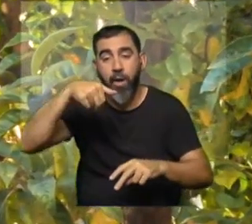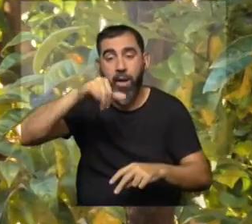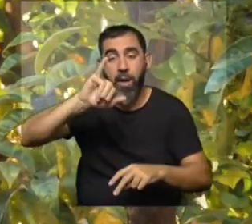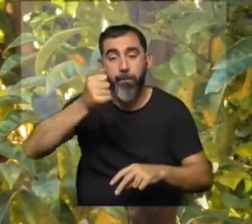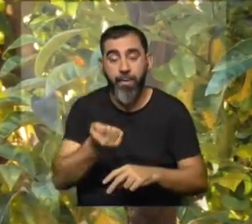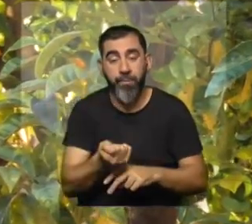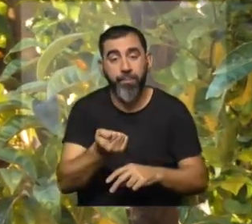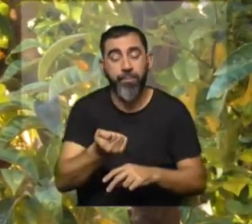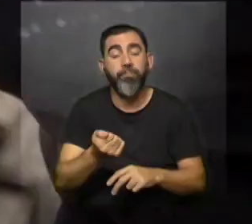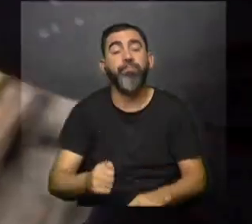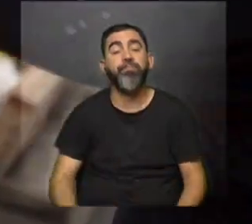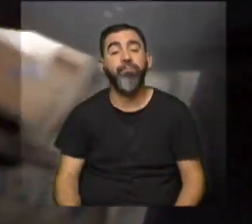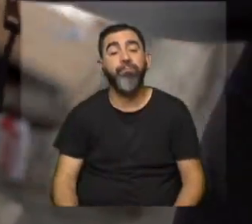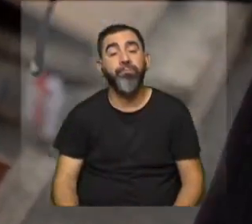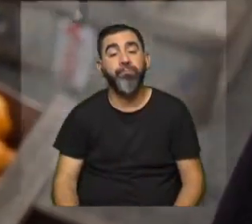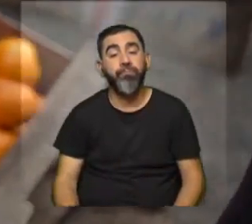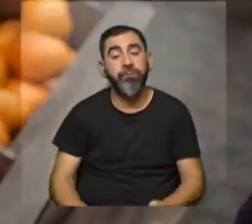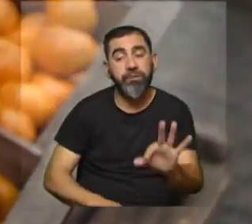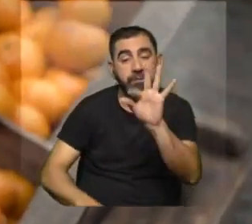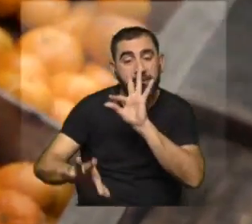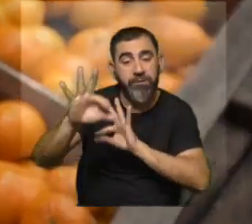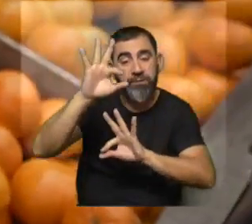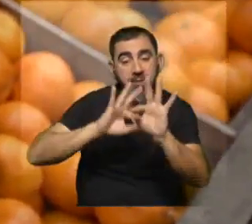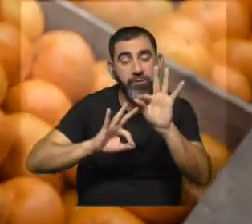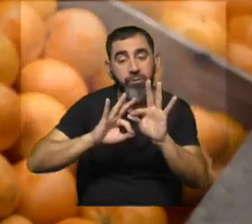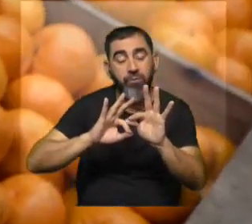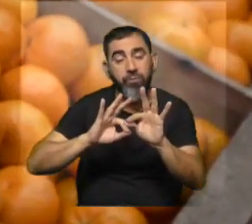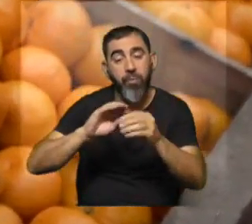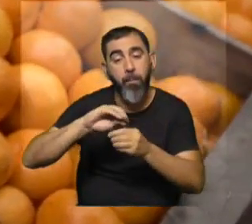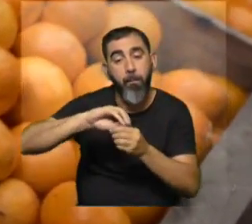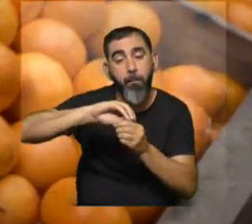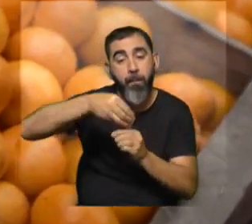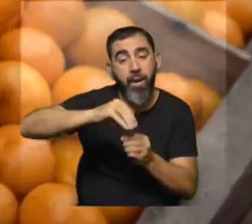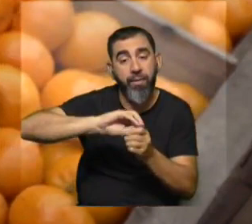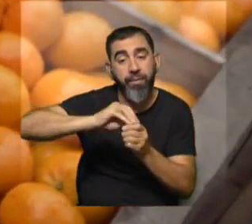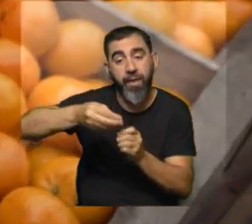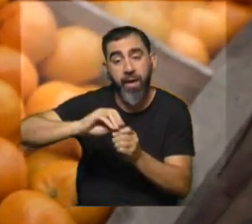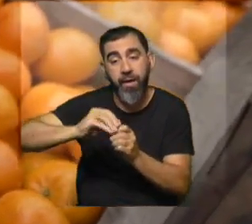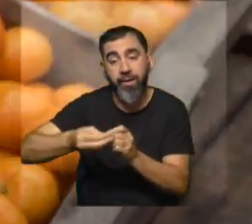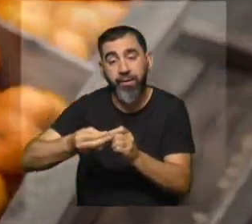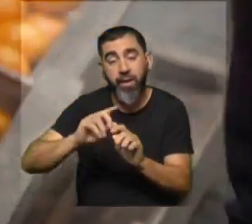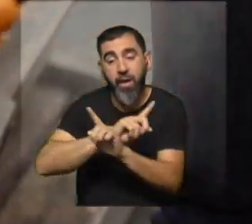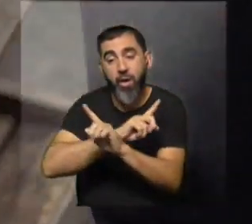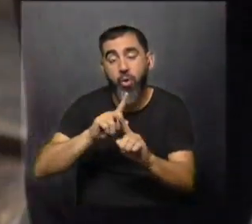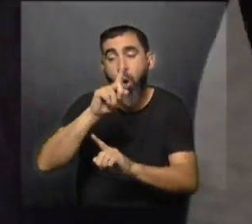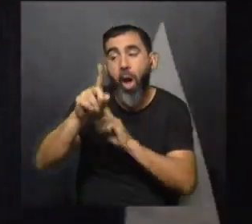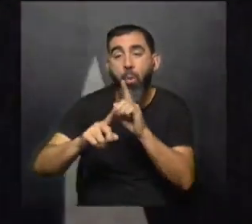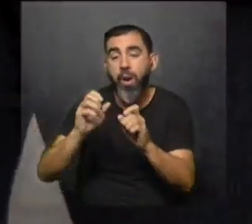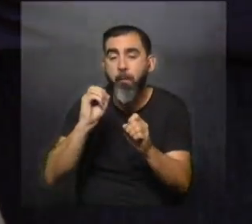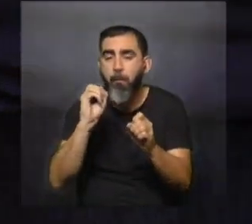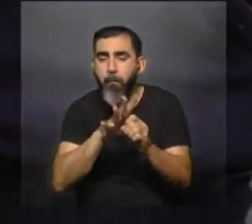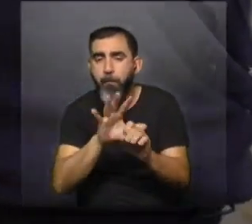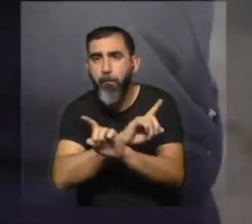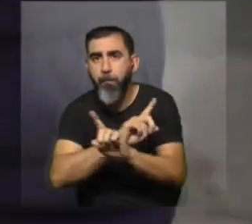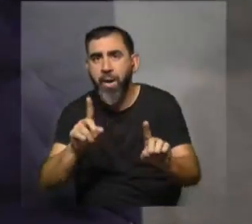donde intentamos y seleccionamos aquellas variedades de mandarina que no desarrollan ciertas manchas que